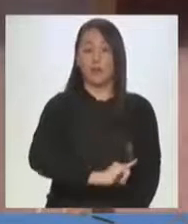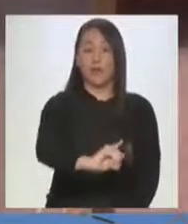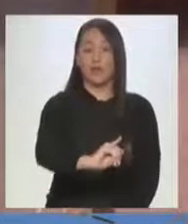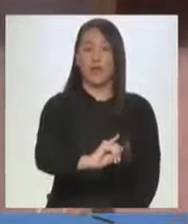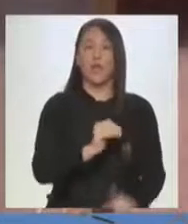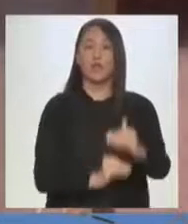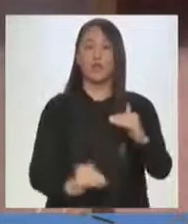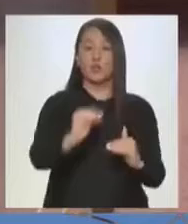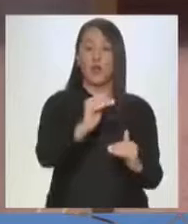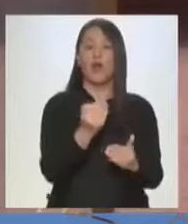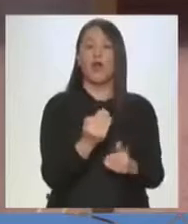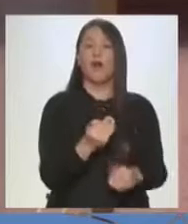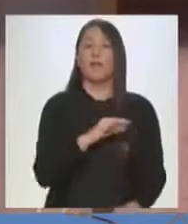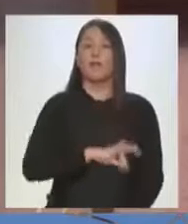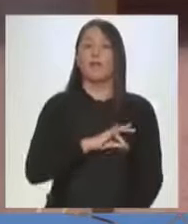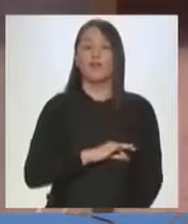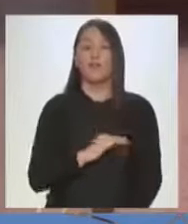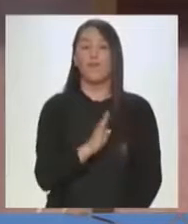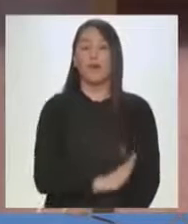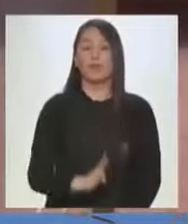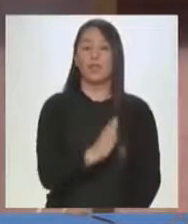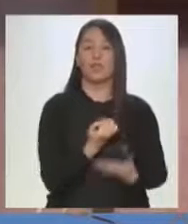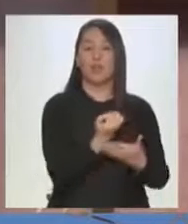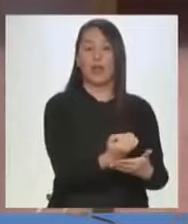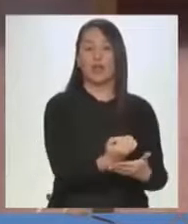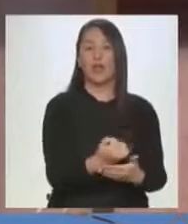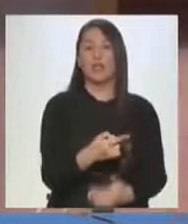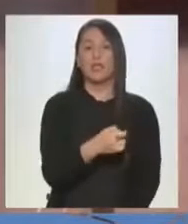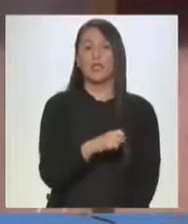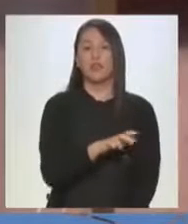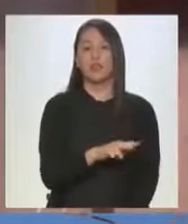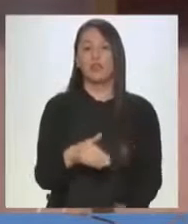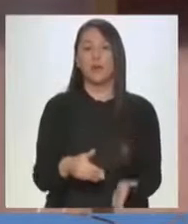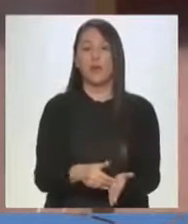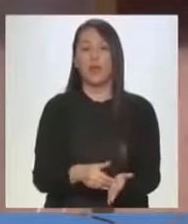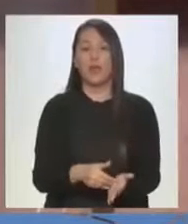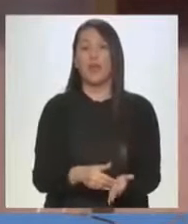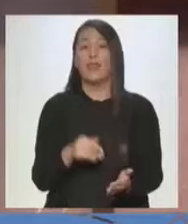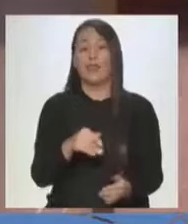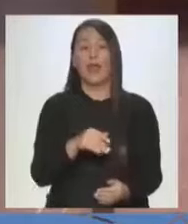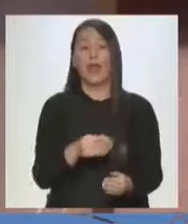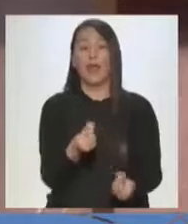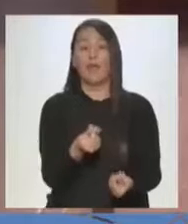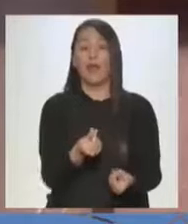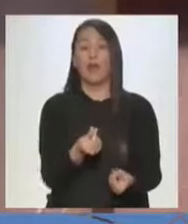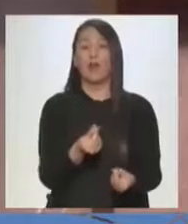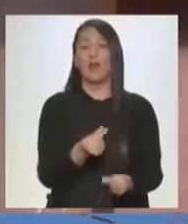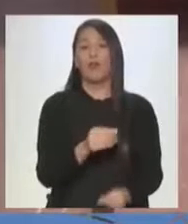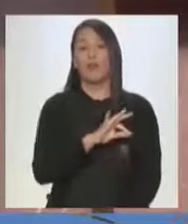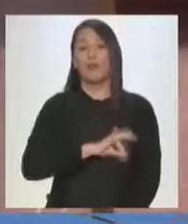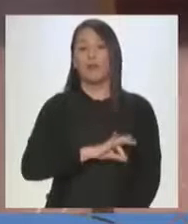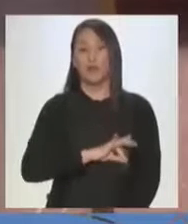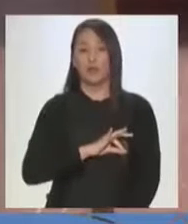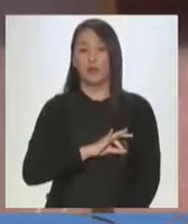superior a la pensión básica solidaria e inferior a 408.125 pesos por el monto de la pensión que reciban. Para efectos